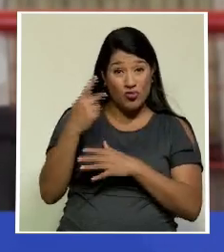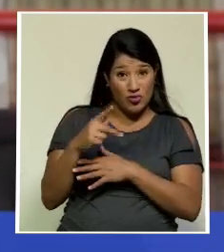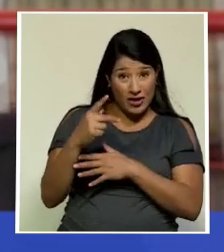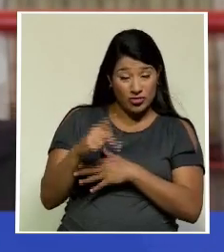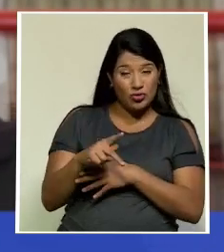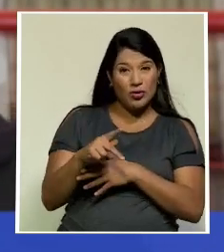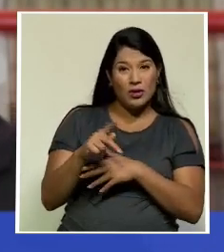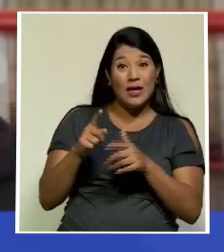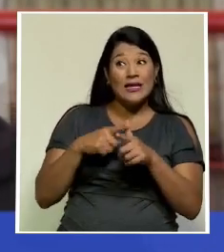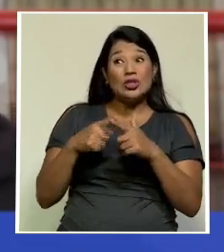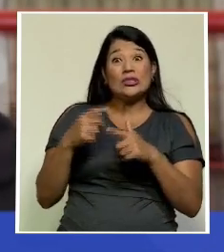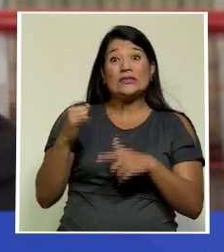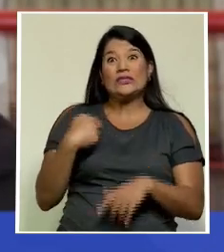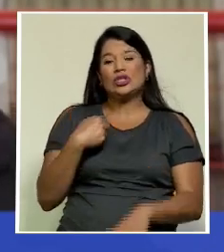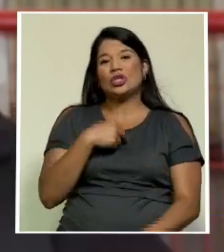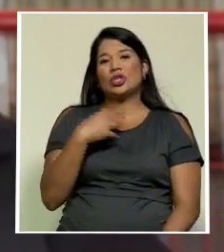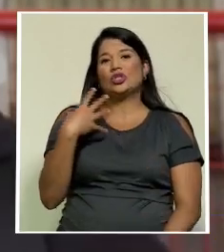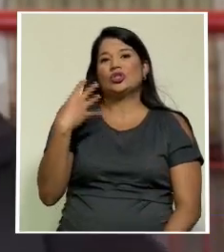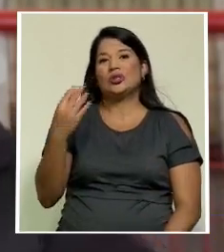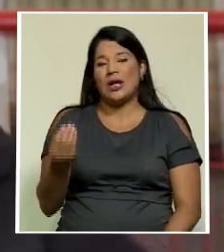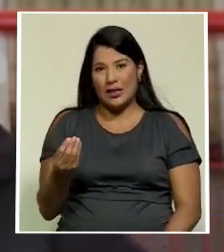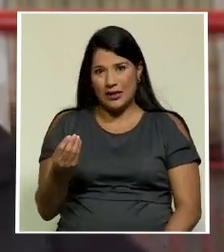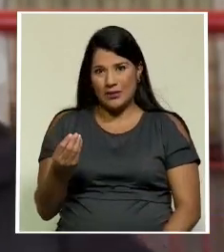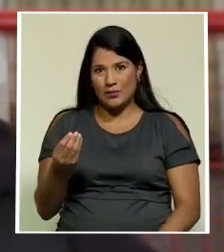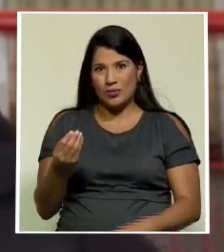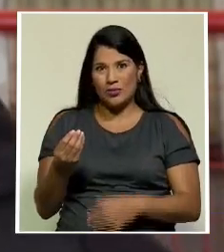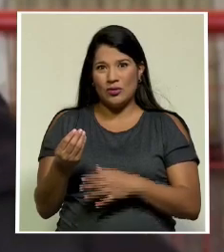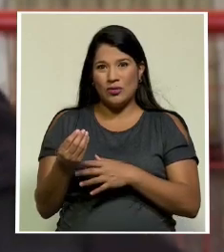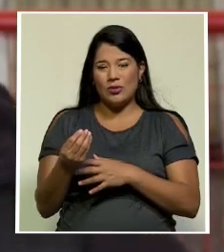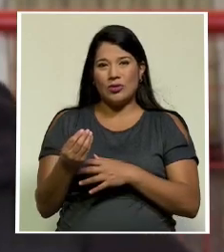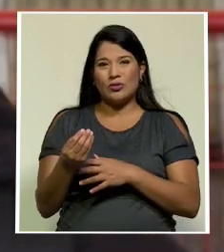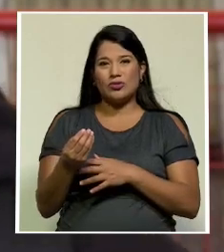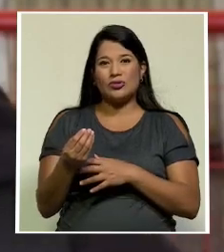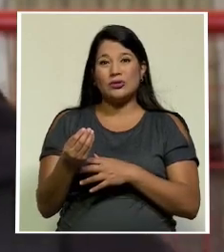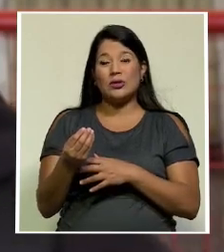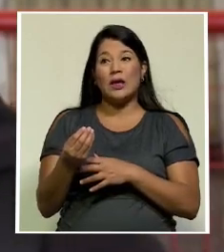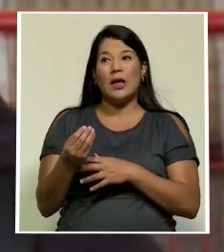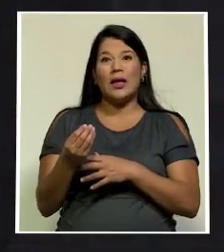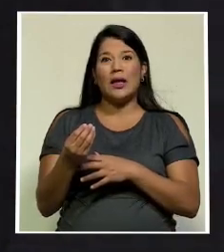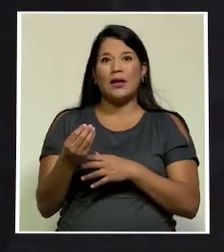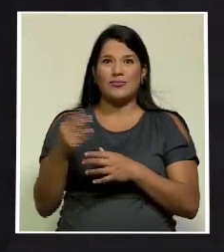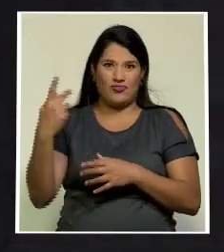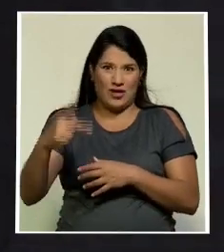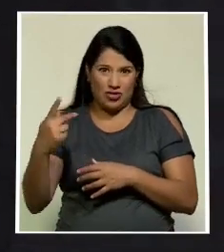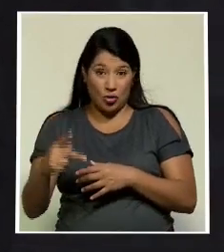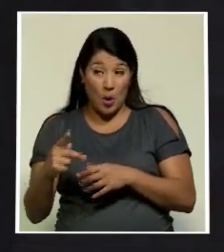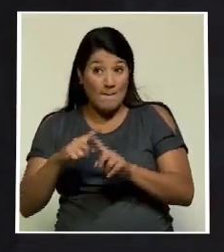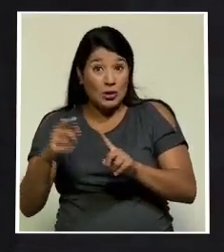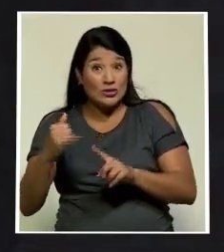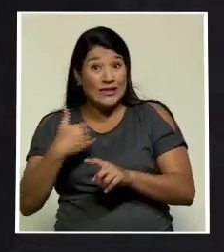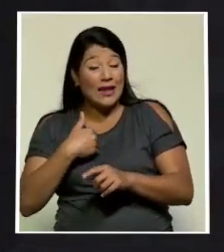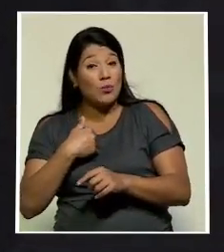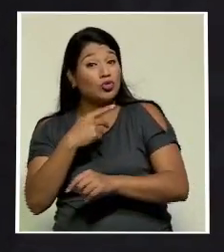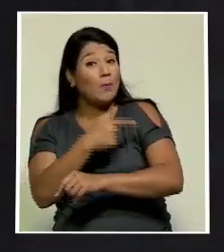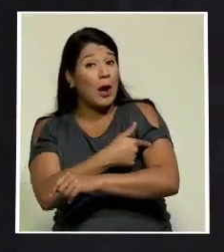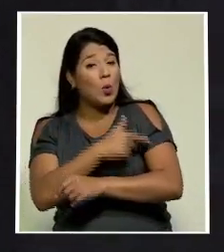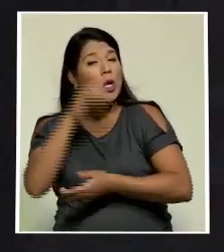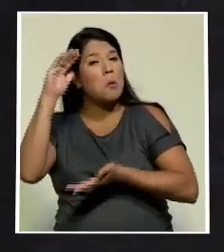que el menos riesgo que salir sin vacunarse. Los menores reciben la vacuna